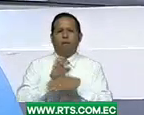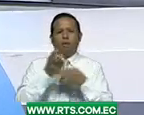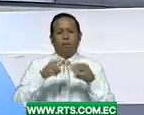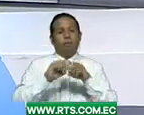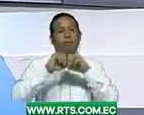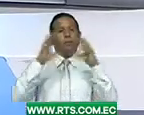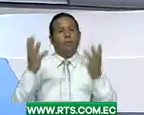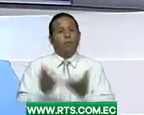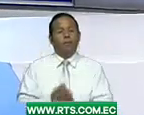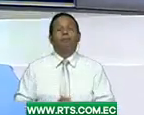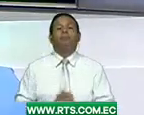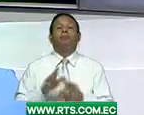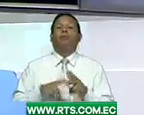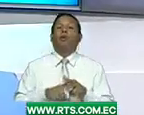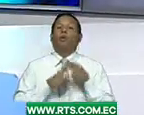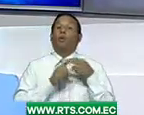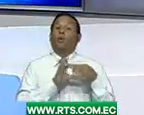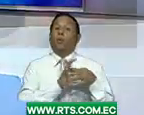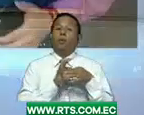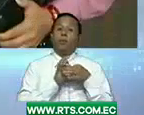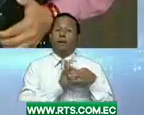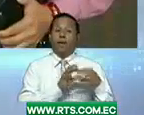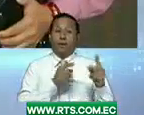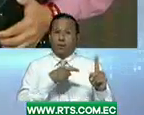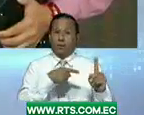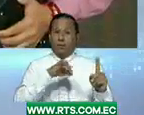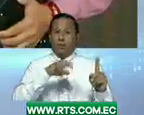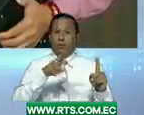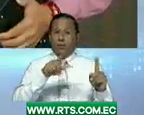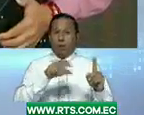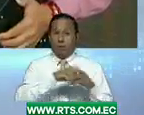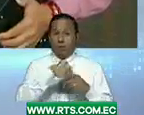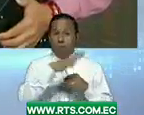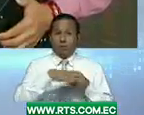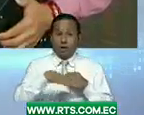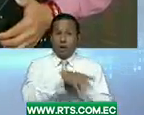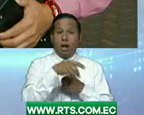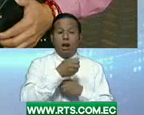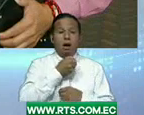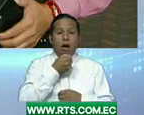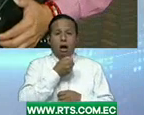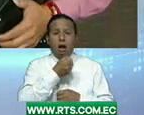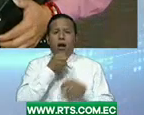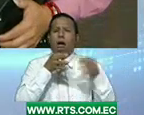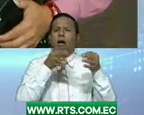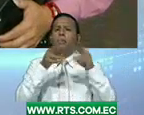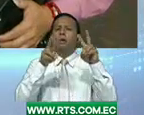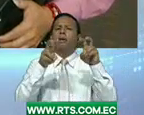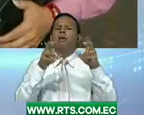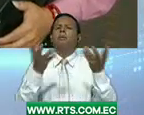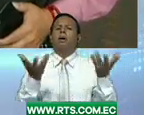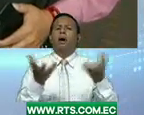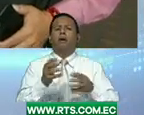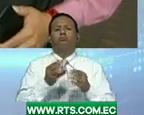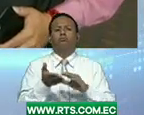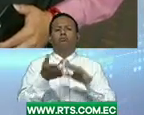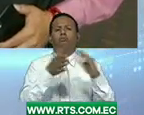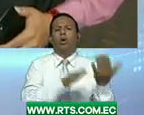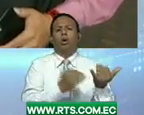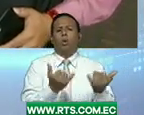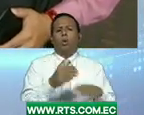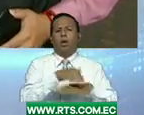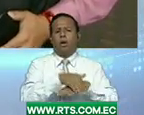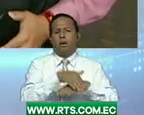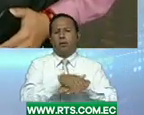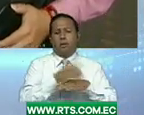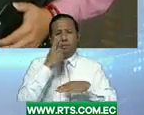Pero iniciamos con nuestro compañero Julio César Saona, quien está en exteriores, quien nos informará de una muerte violenta que se presentó hoy en